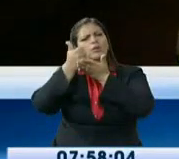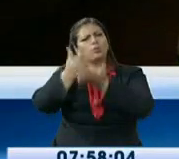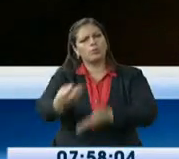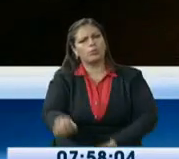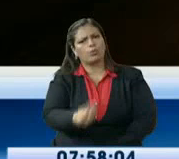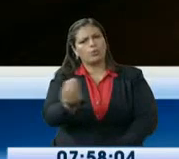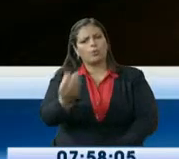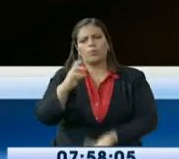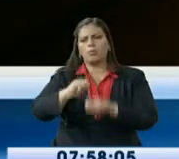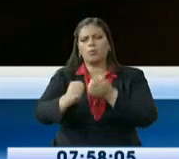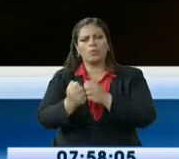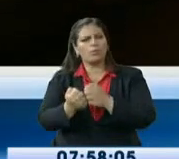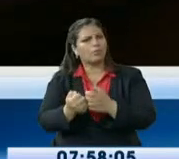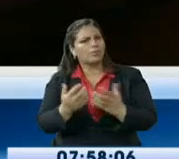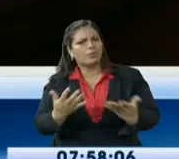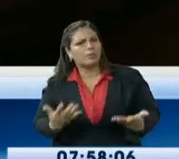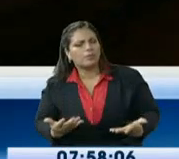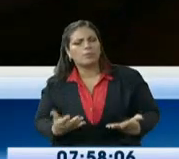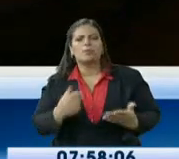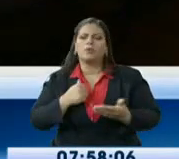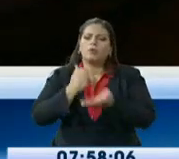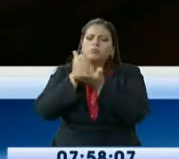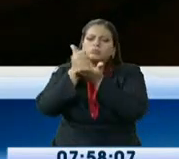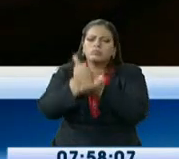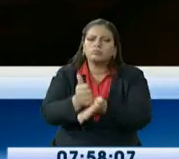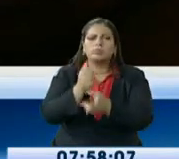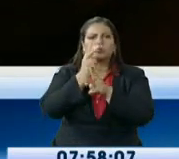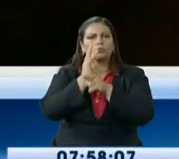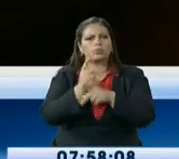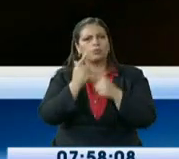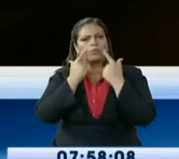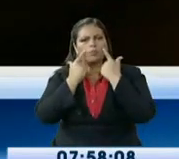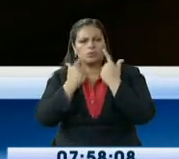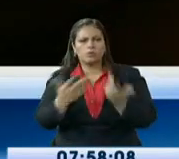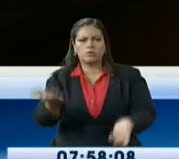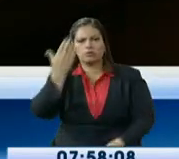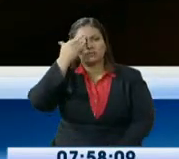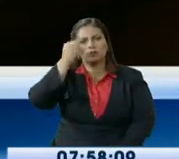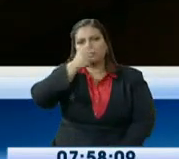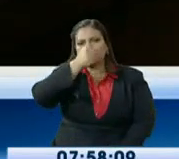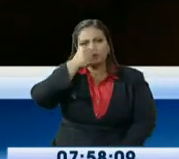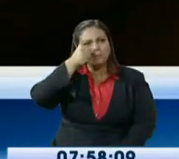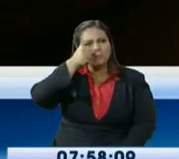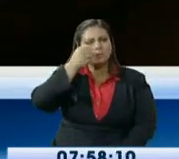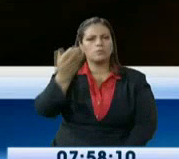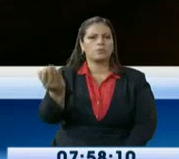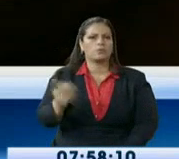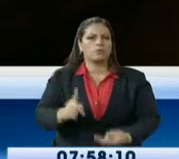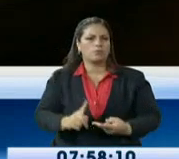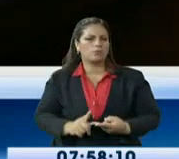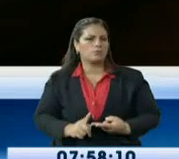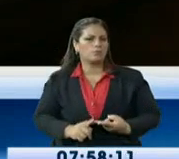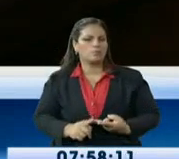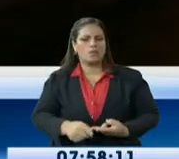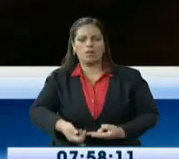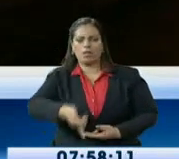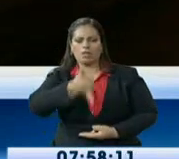o quieran de meterse en el vicio, quizás del consumo de alcohol, que en el consumo de